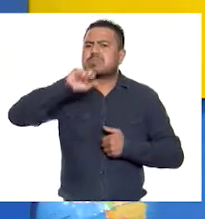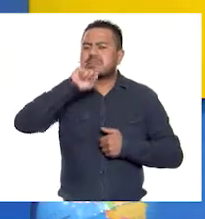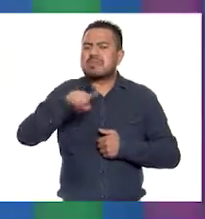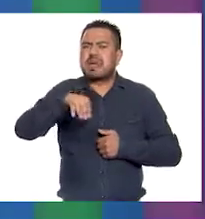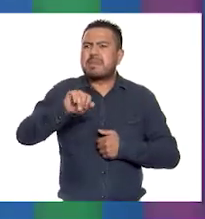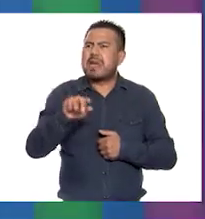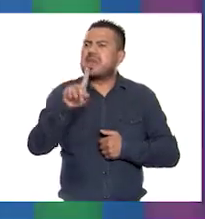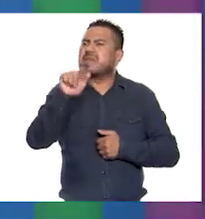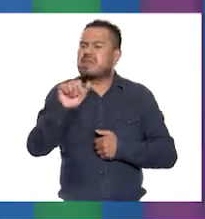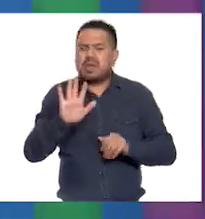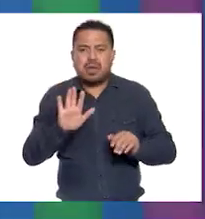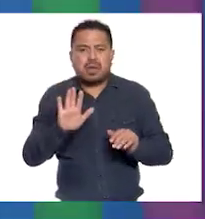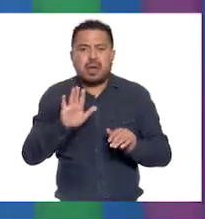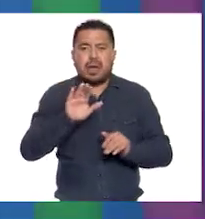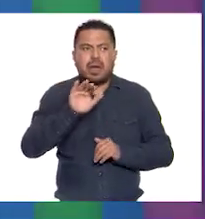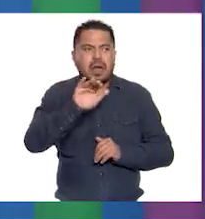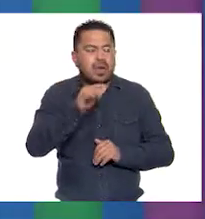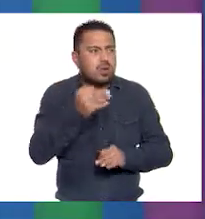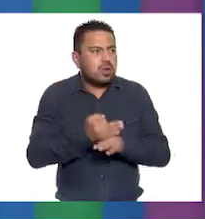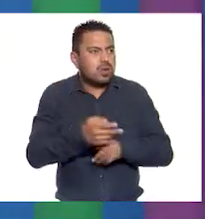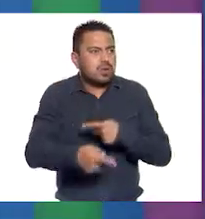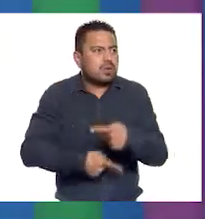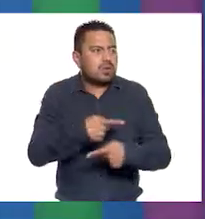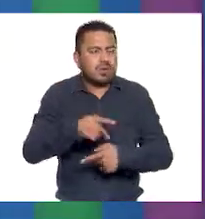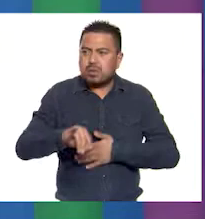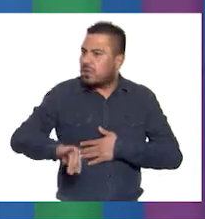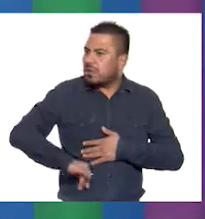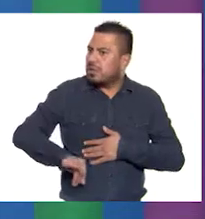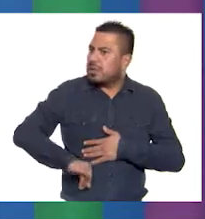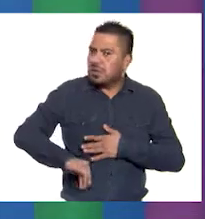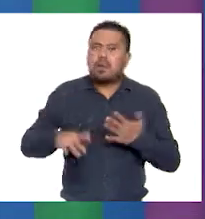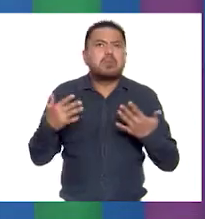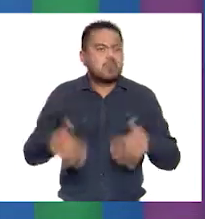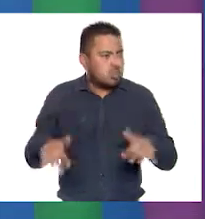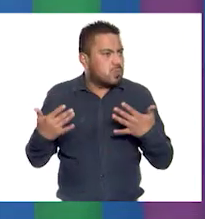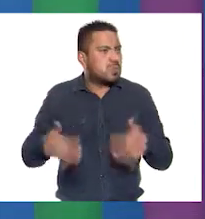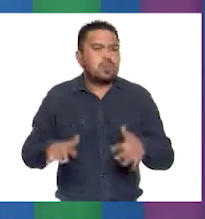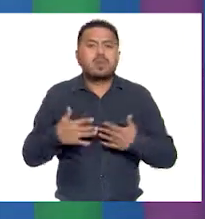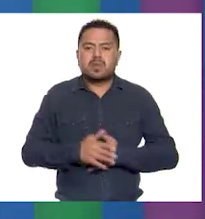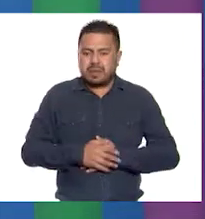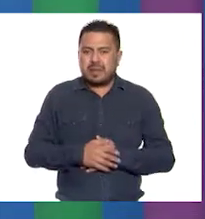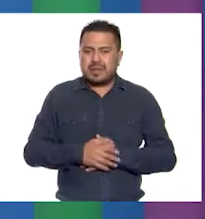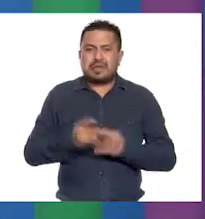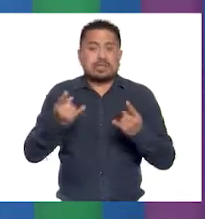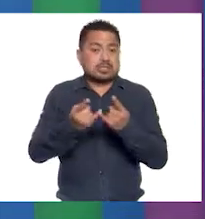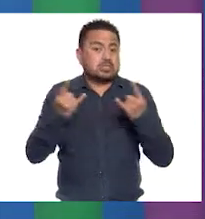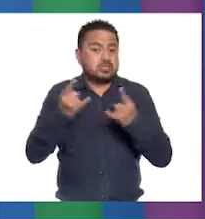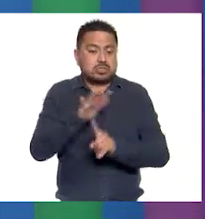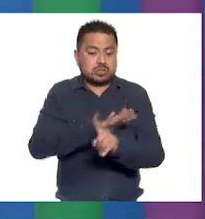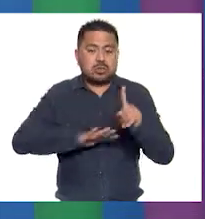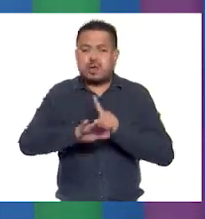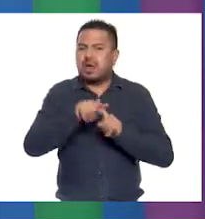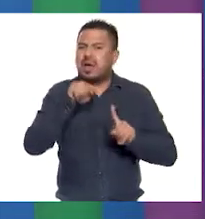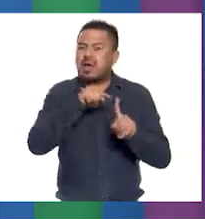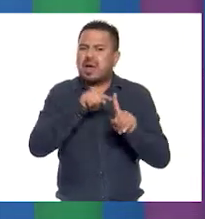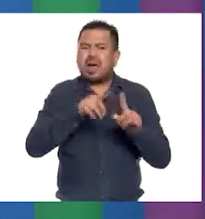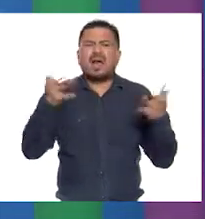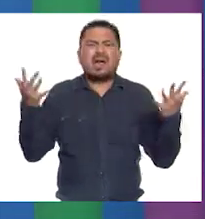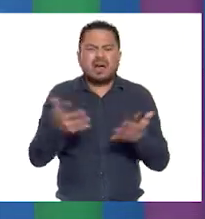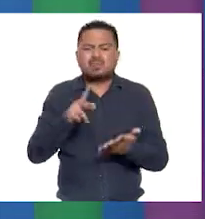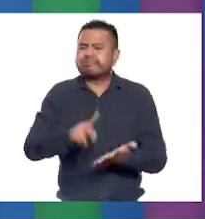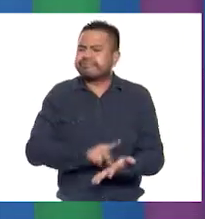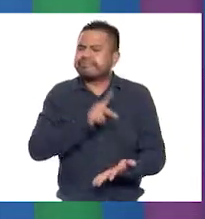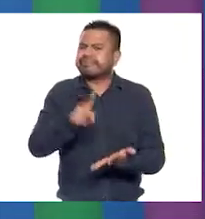Media? Oh, Jenny, qué pregunta tan interesante. Pues de hecho, los historiadores se han hecho una